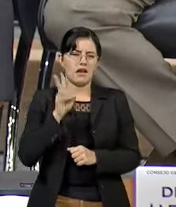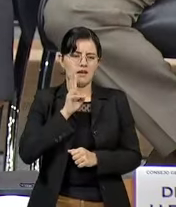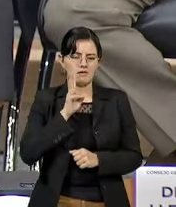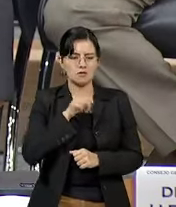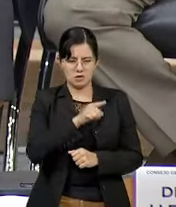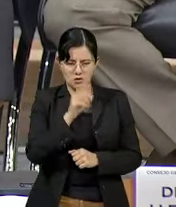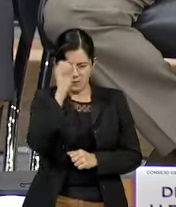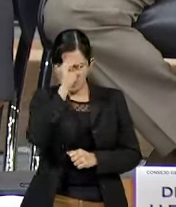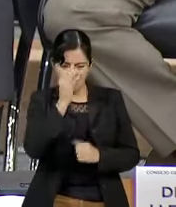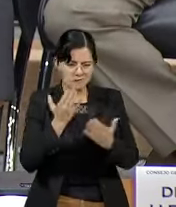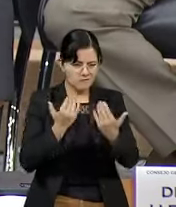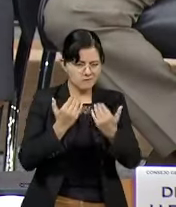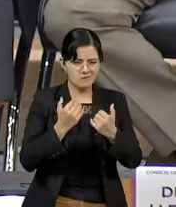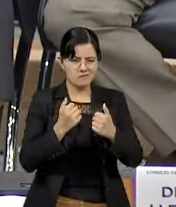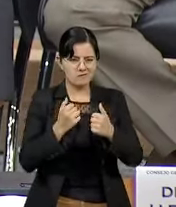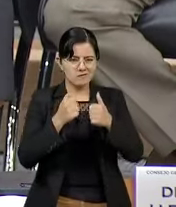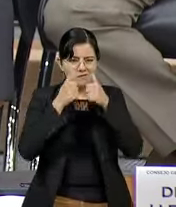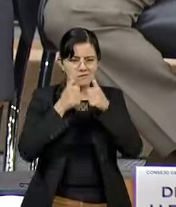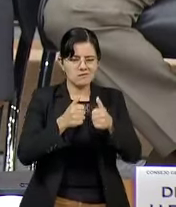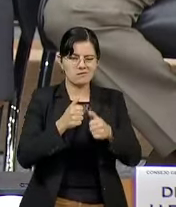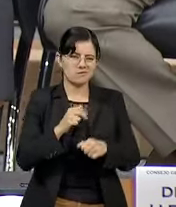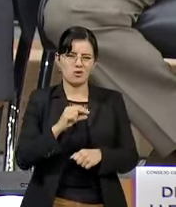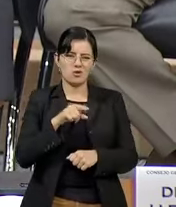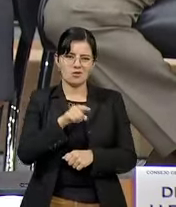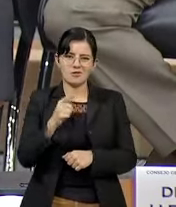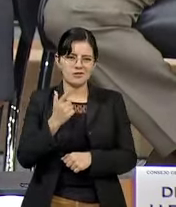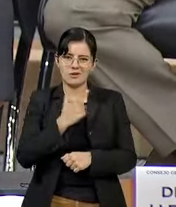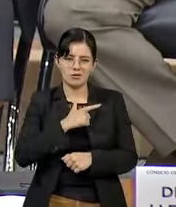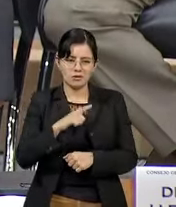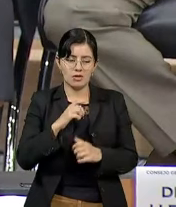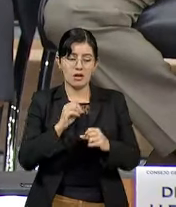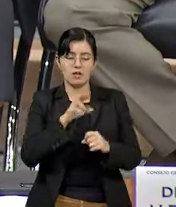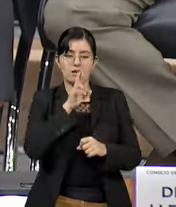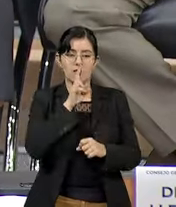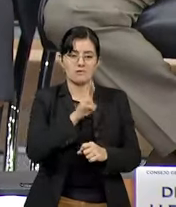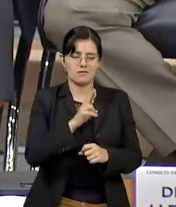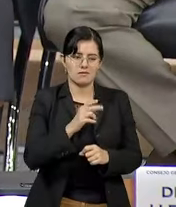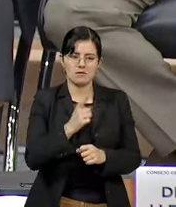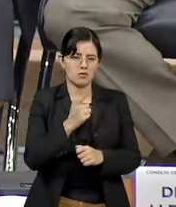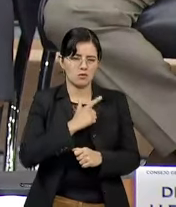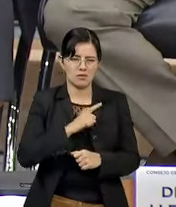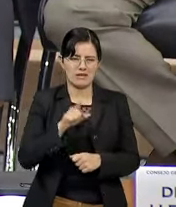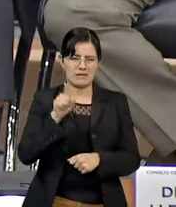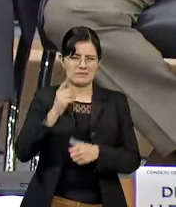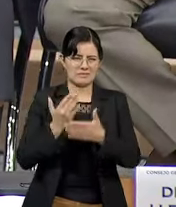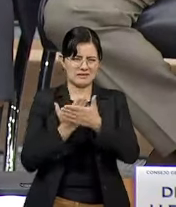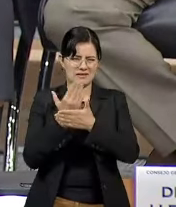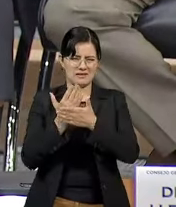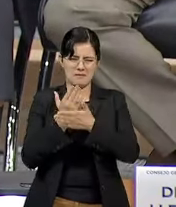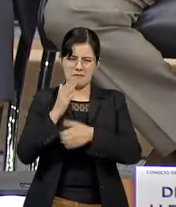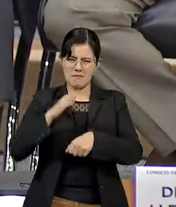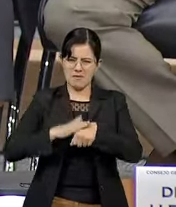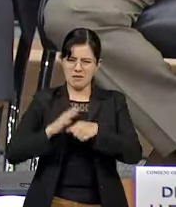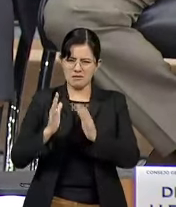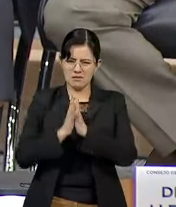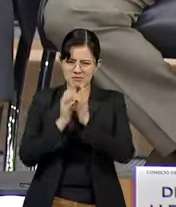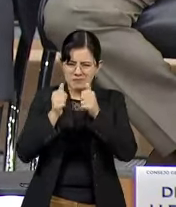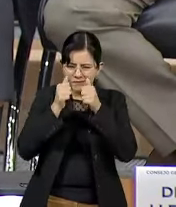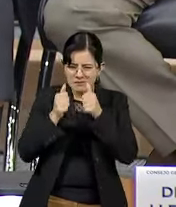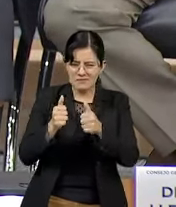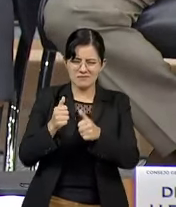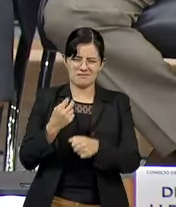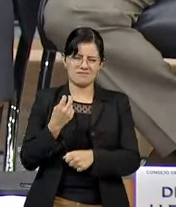crítica sino a responder de manera adecuada el presidente el más demócrata de este país ya nadie se